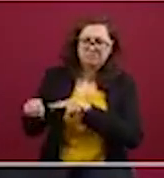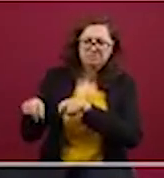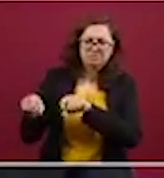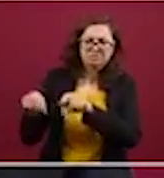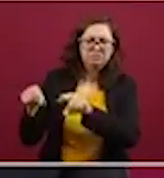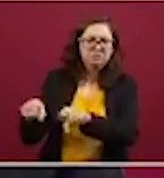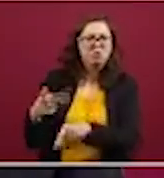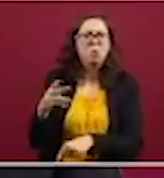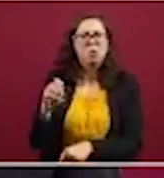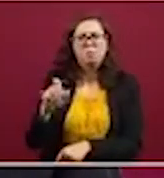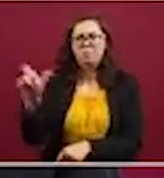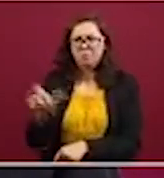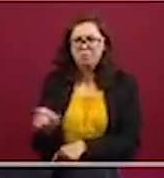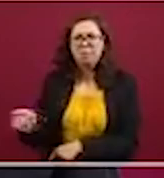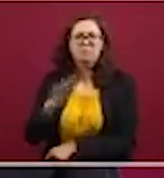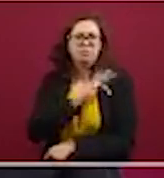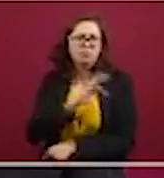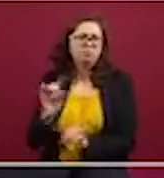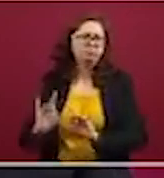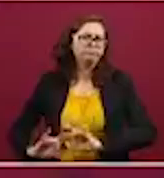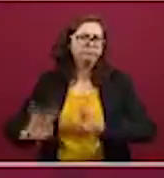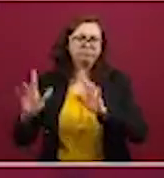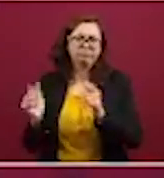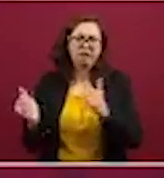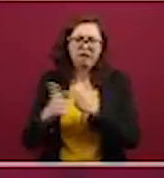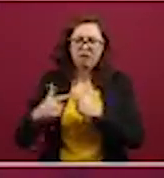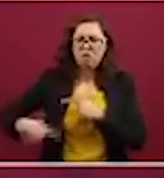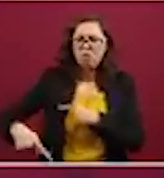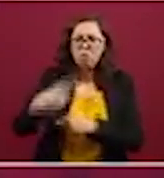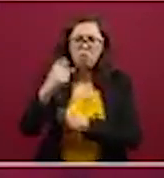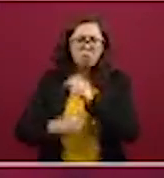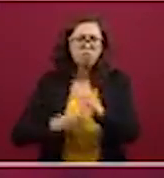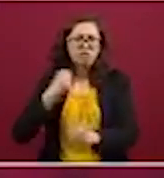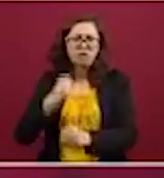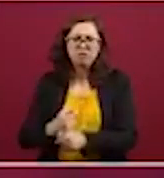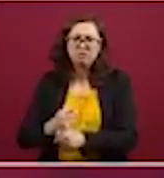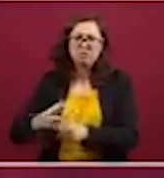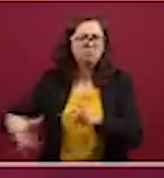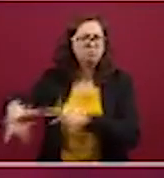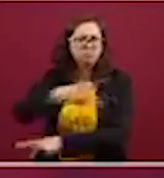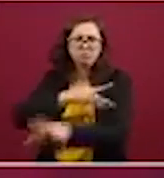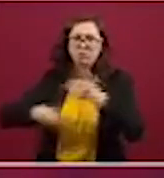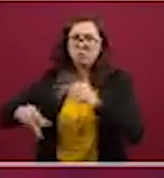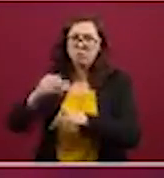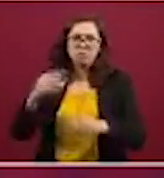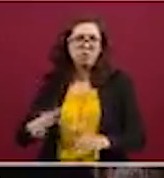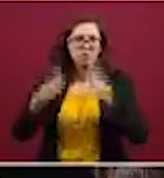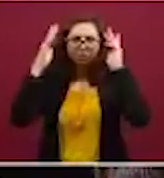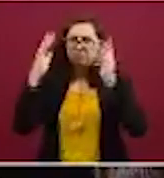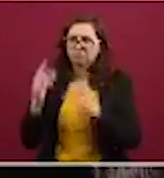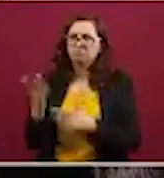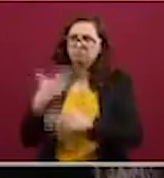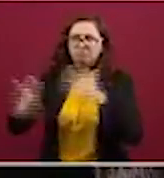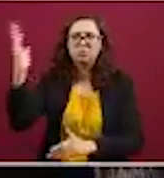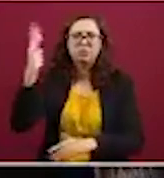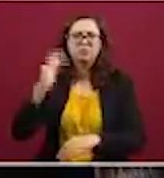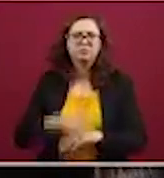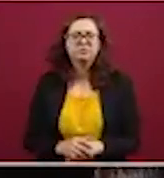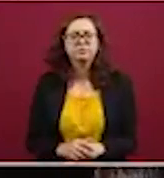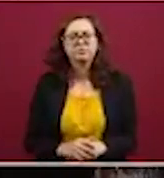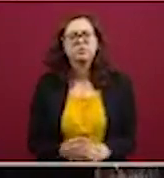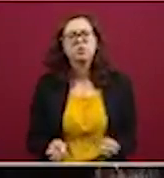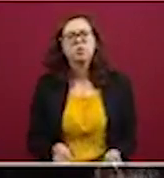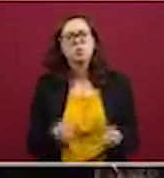pemex de financiarse para este año casi casi de manera inmediata cuál es el porcentaje de ese préstamo